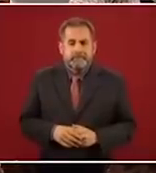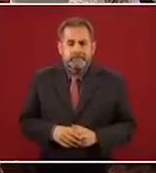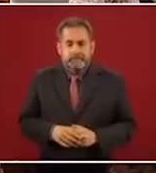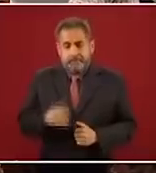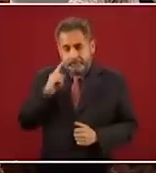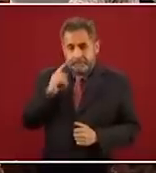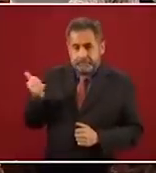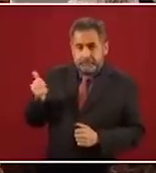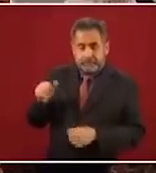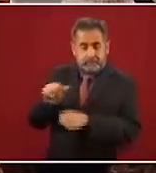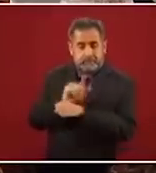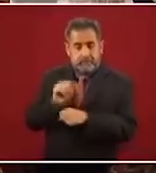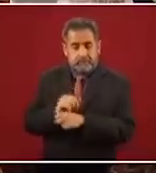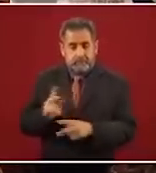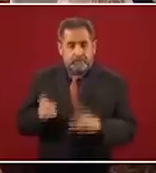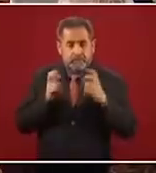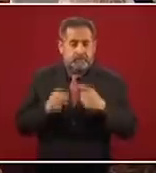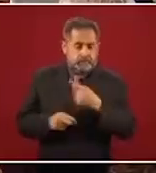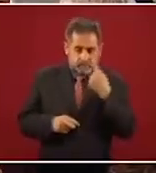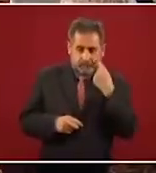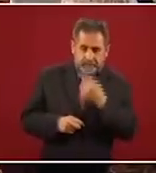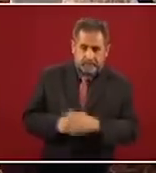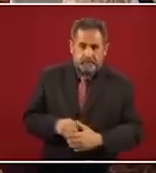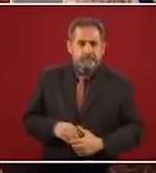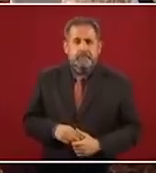Ah, miren, robo de vehículo.